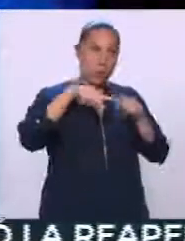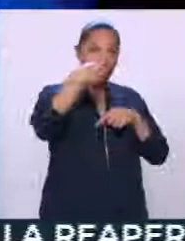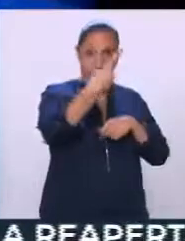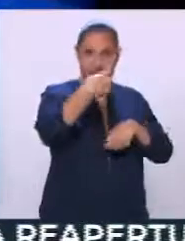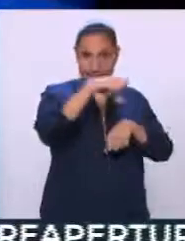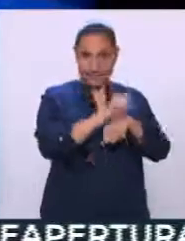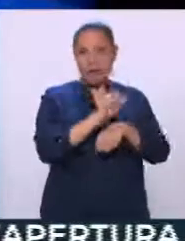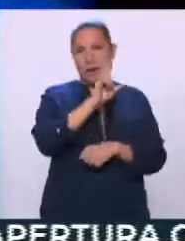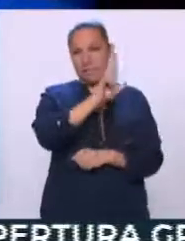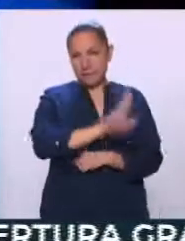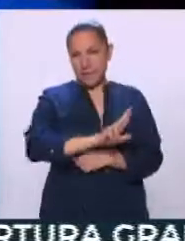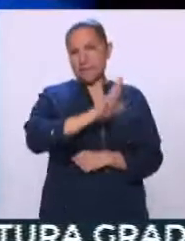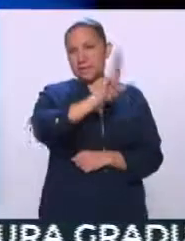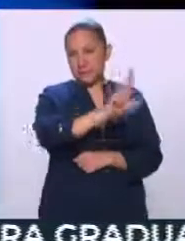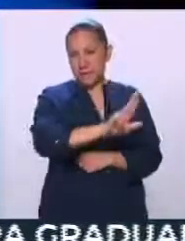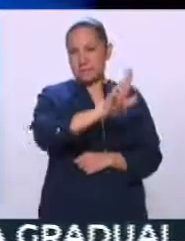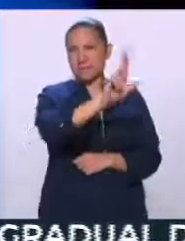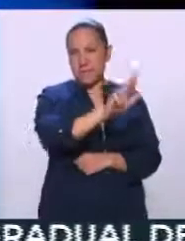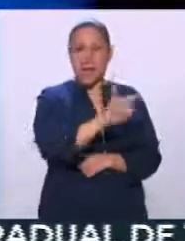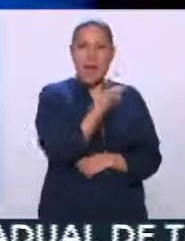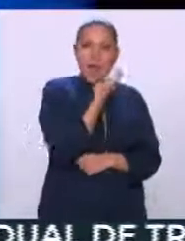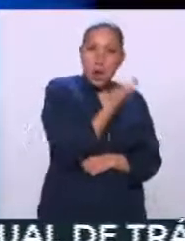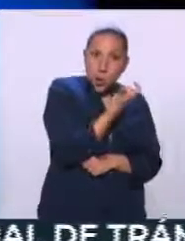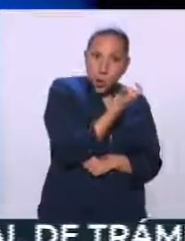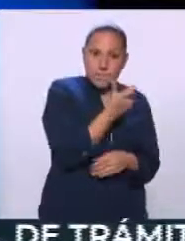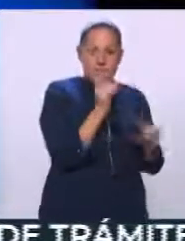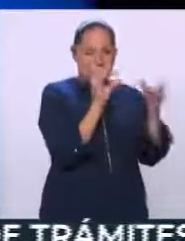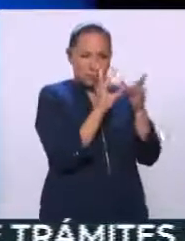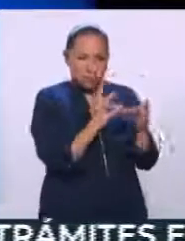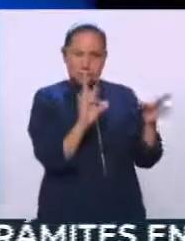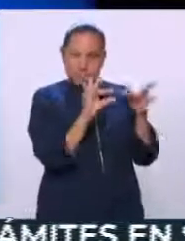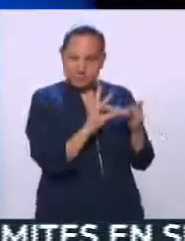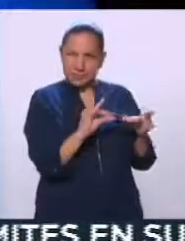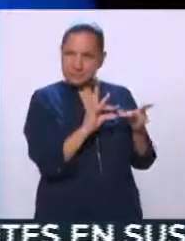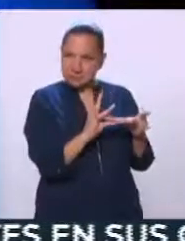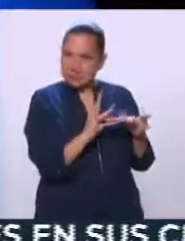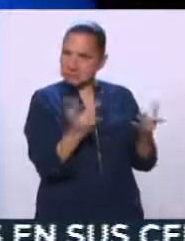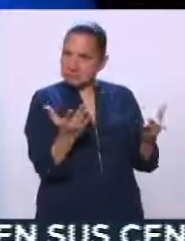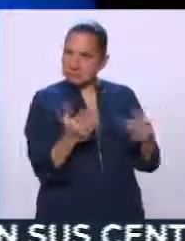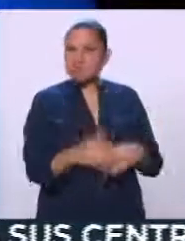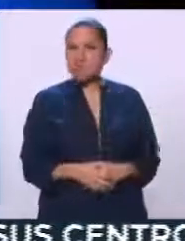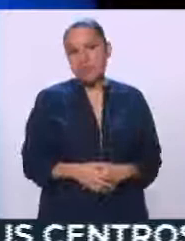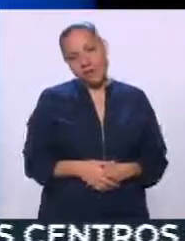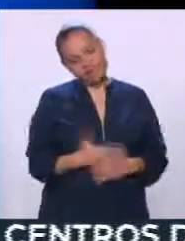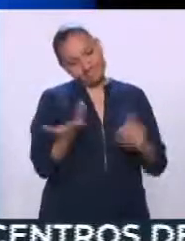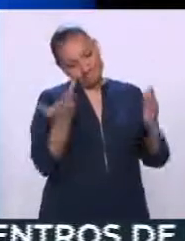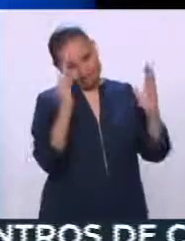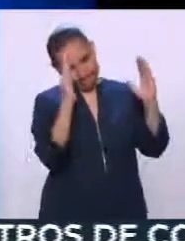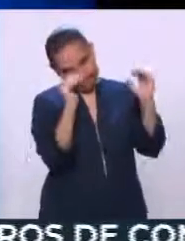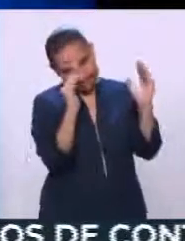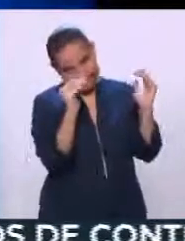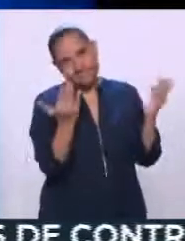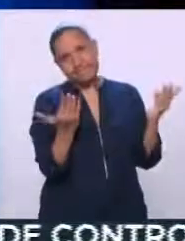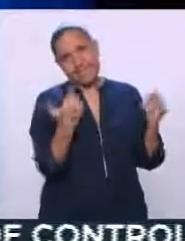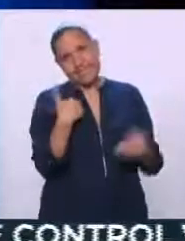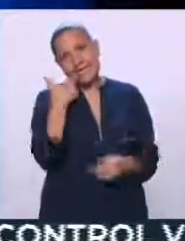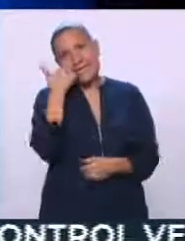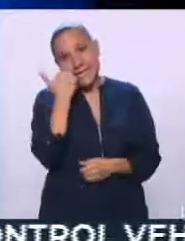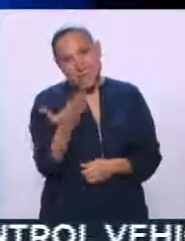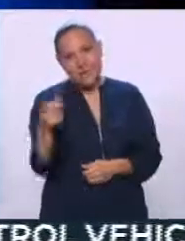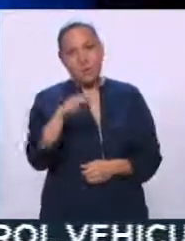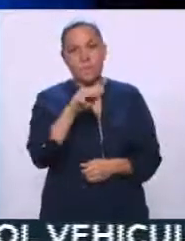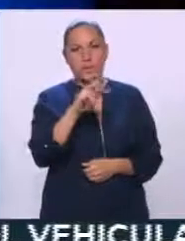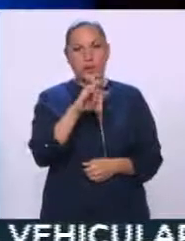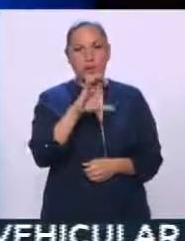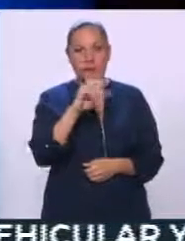en Economía con Sazón. Queridos, me tengo que despedir y les agradezco. A mí me hubiera gustado un cierre de Mario Campa. No nos